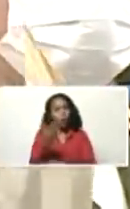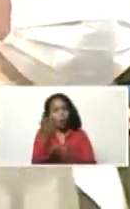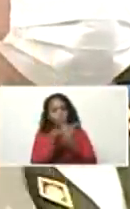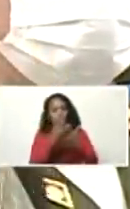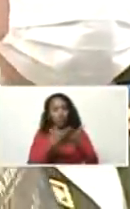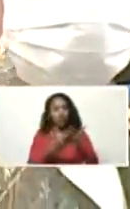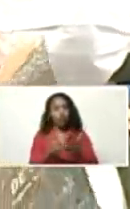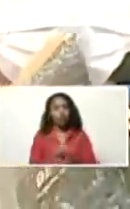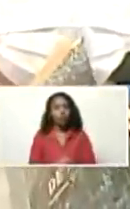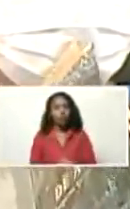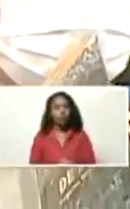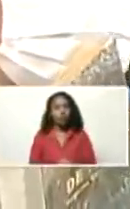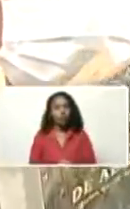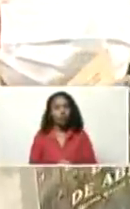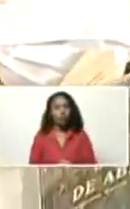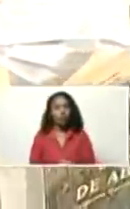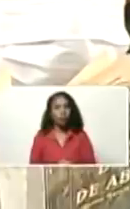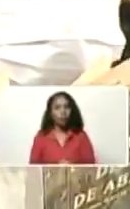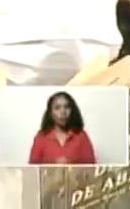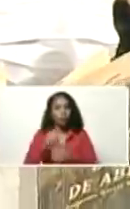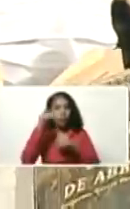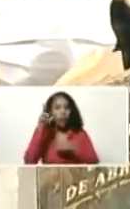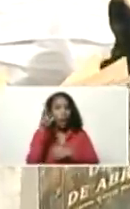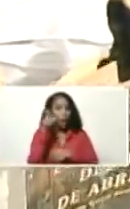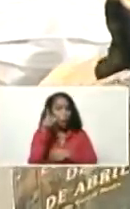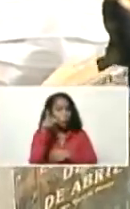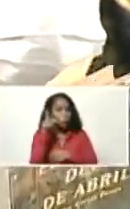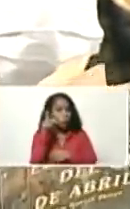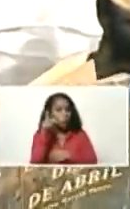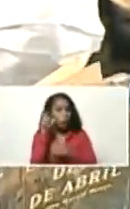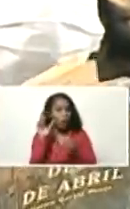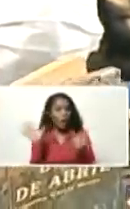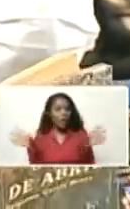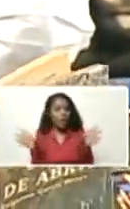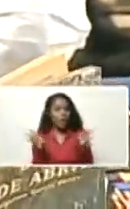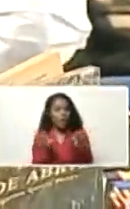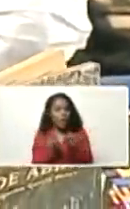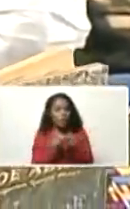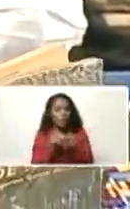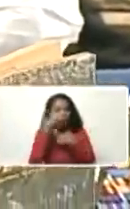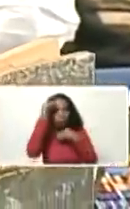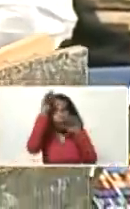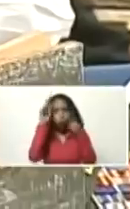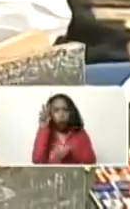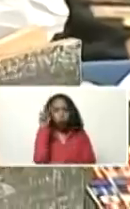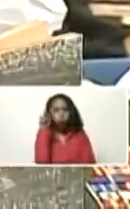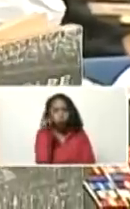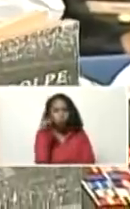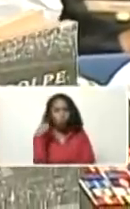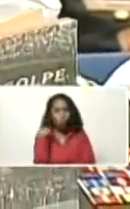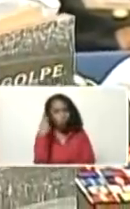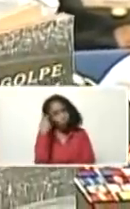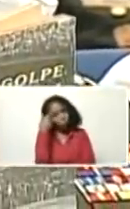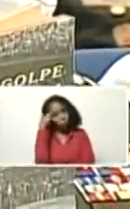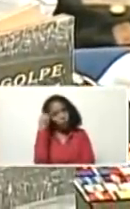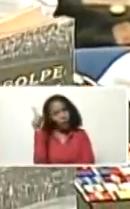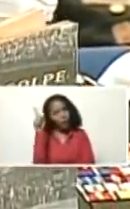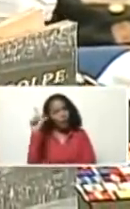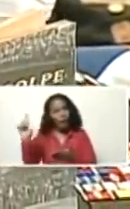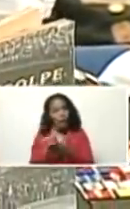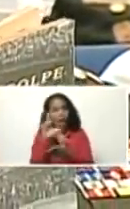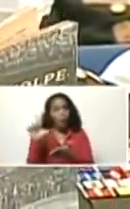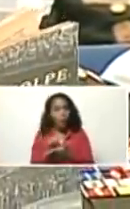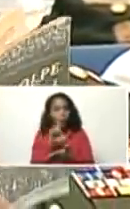por, escuchando su recuento, recordé este libro de Guillermo